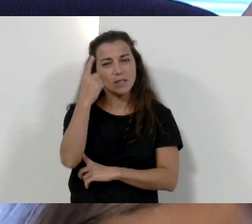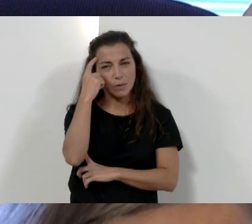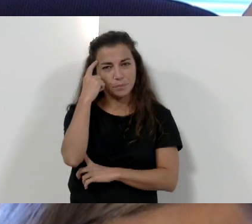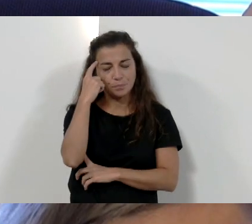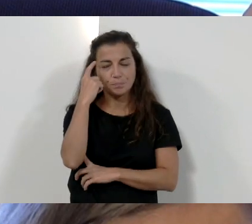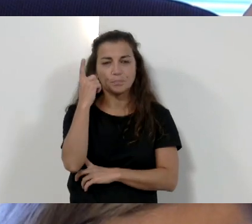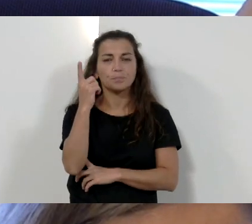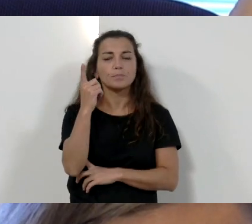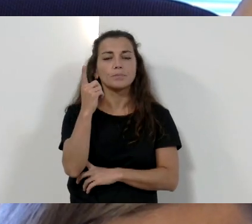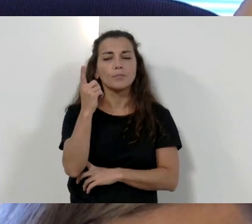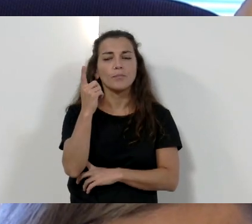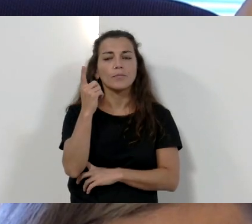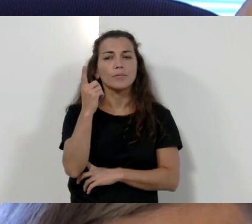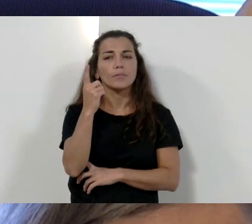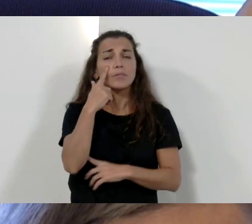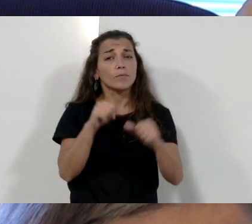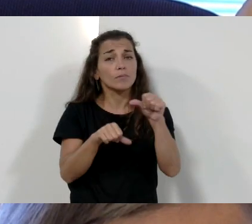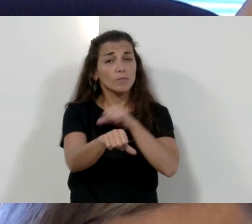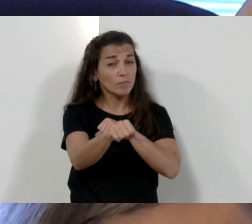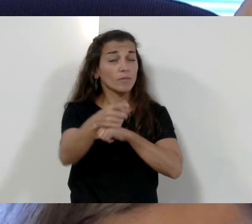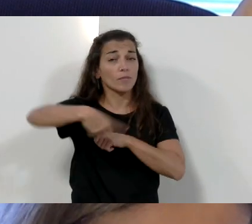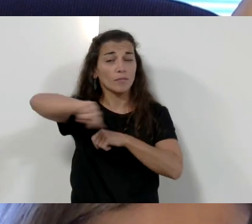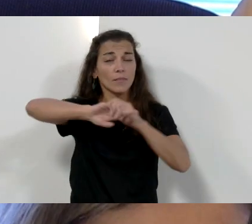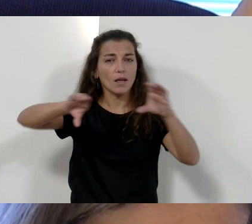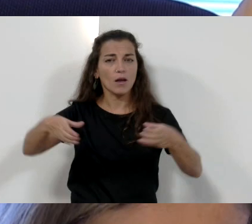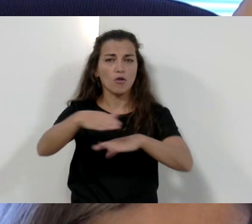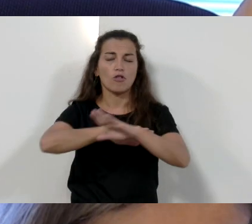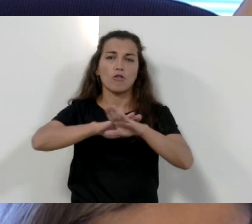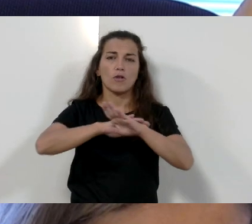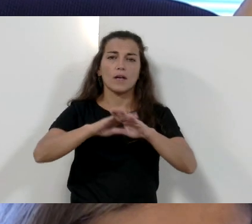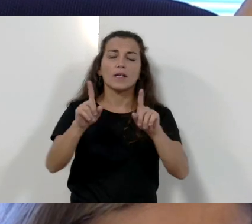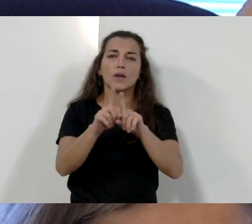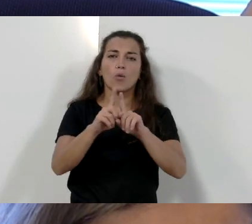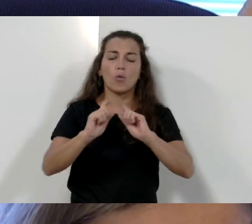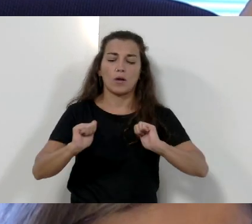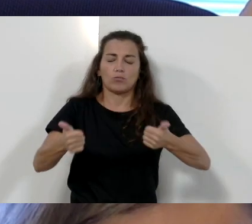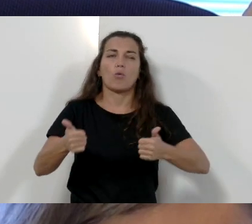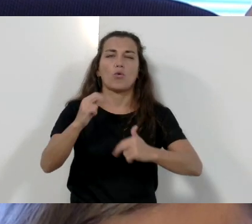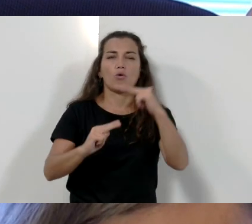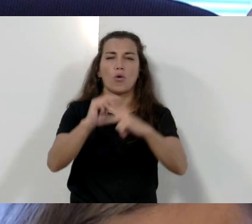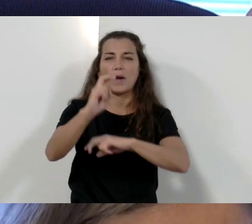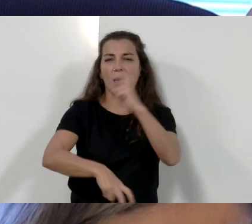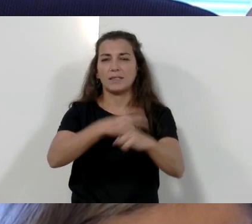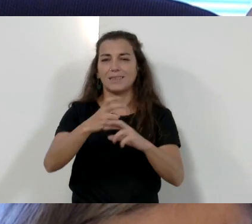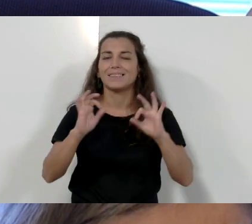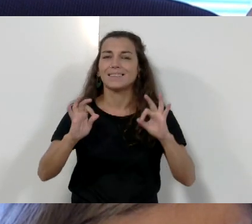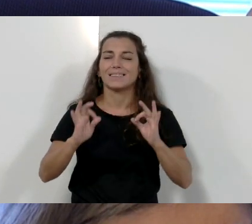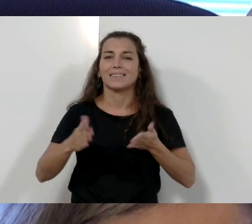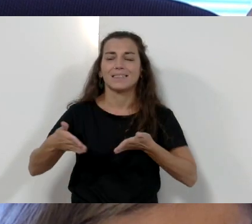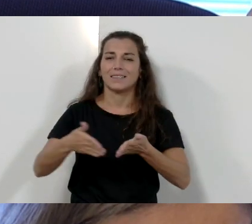tiene intención de iniciar alguna obra de mejora en el camino